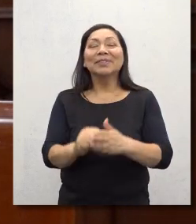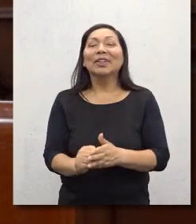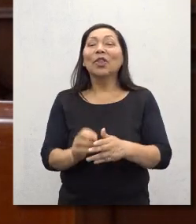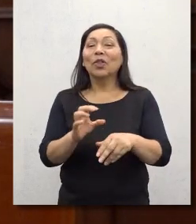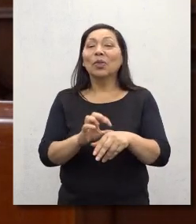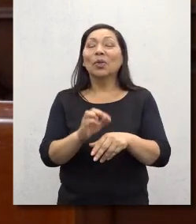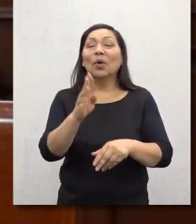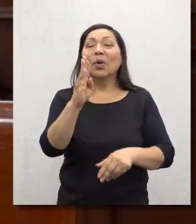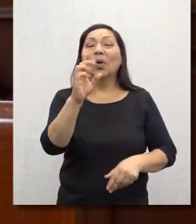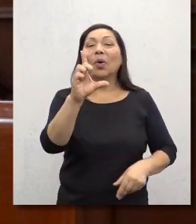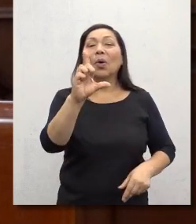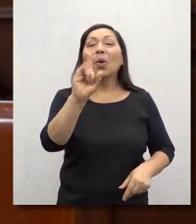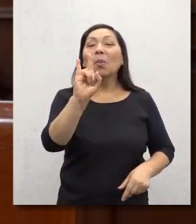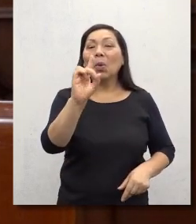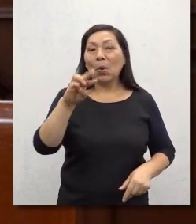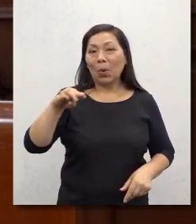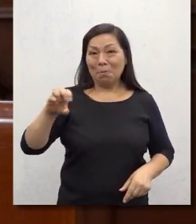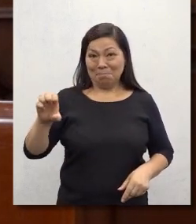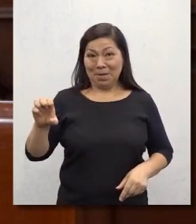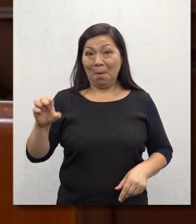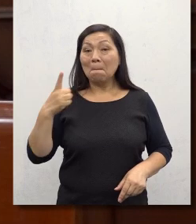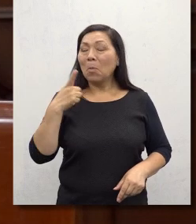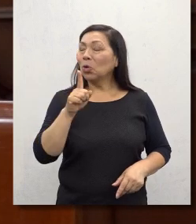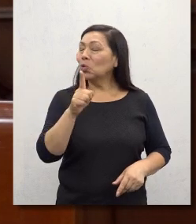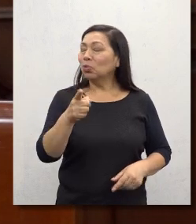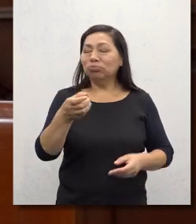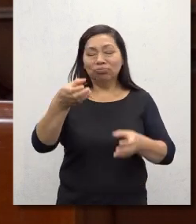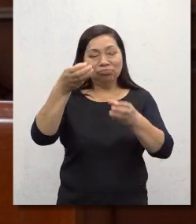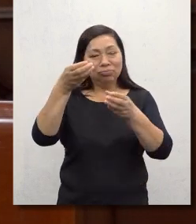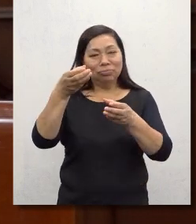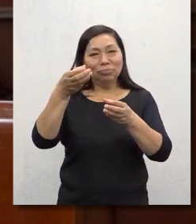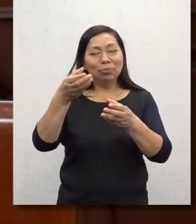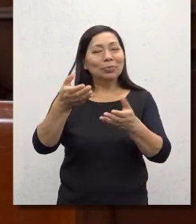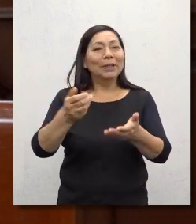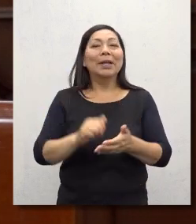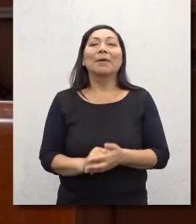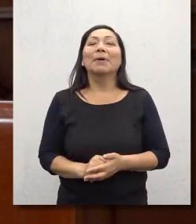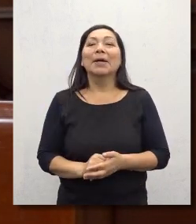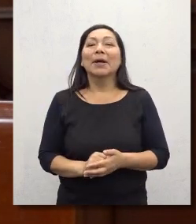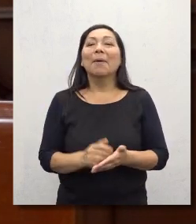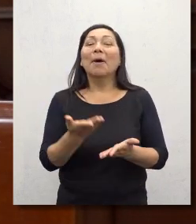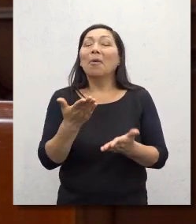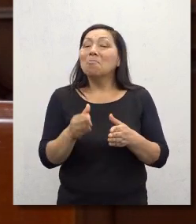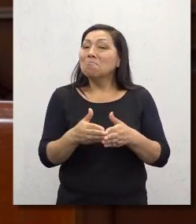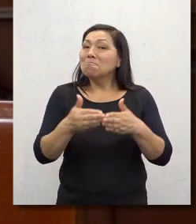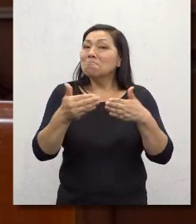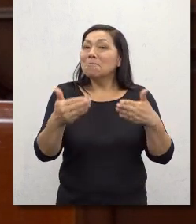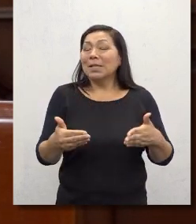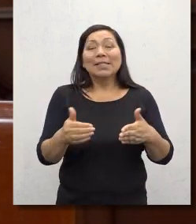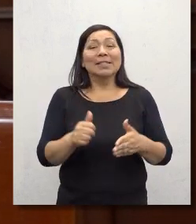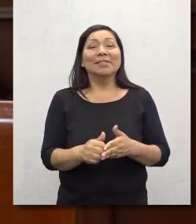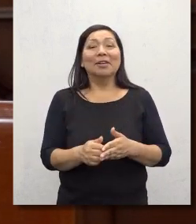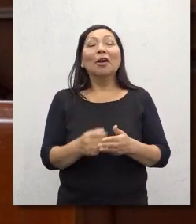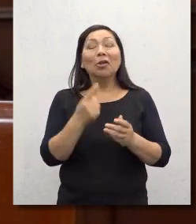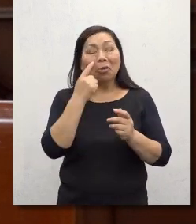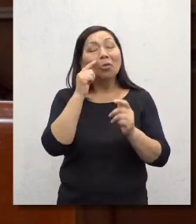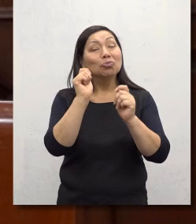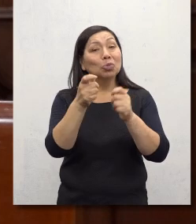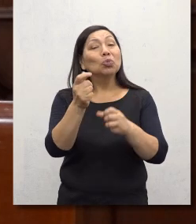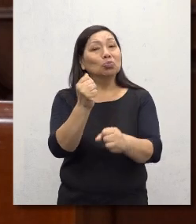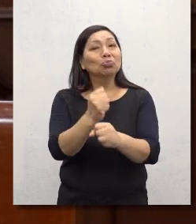al doctor Blume Fortini por su gran capacidad intelectual ampliamente